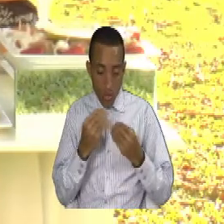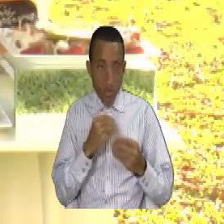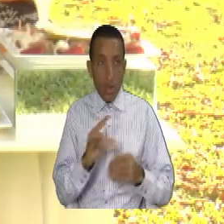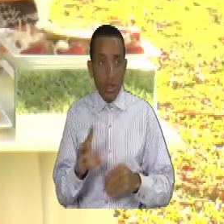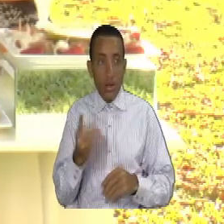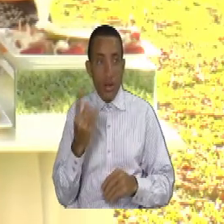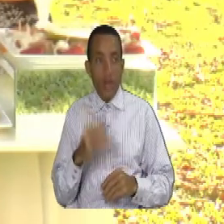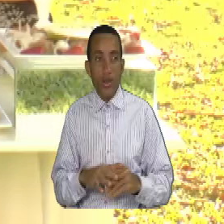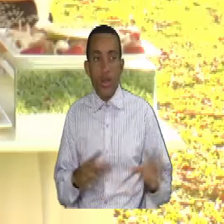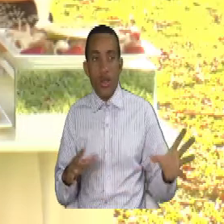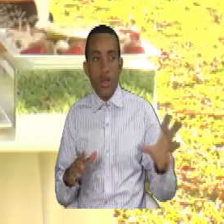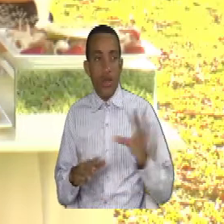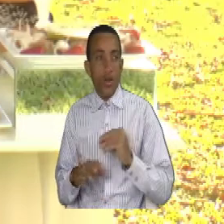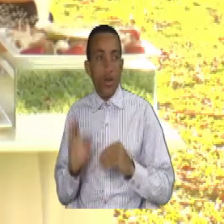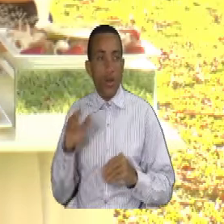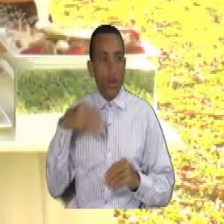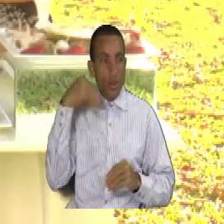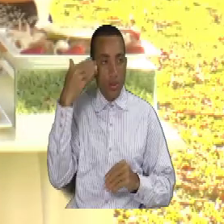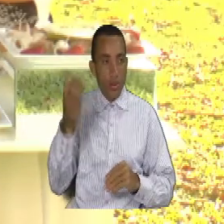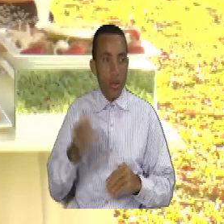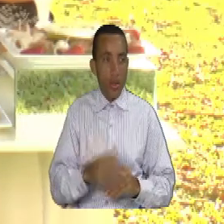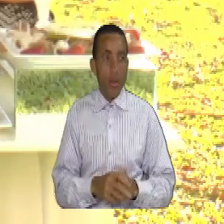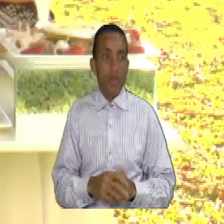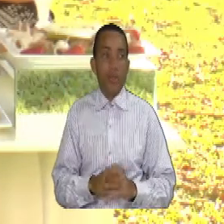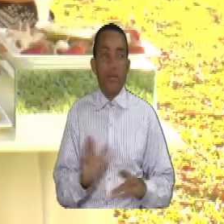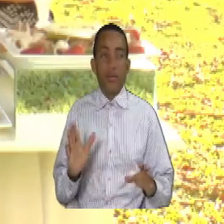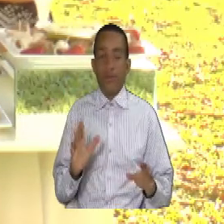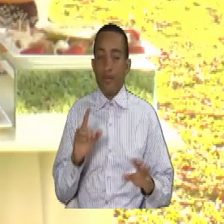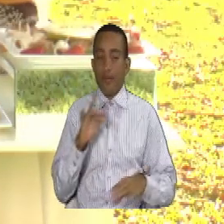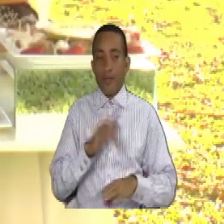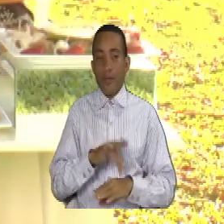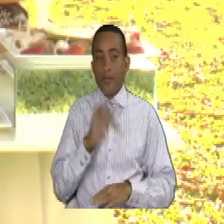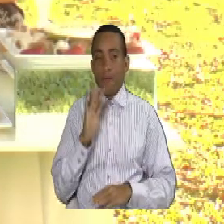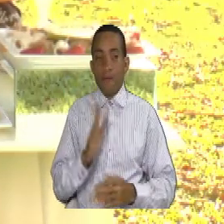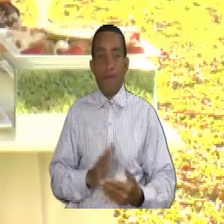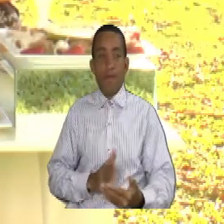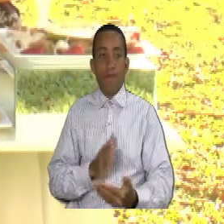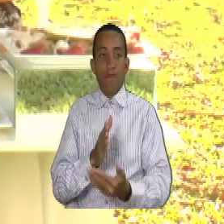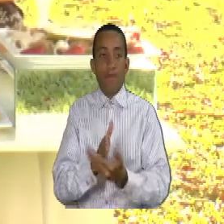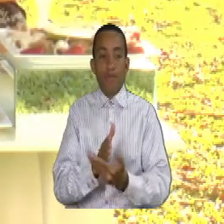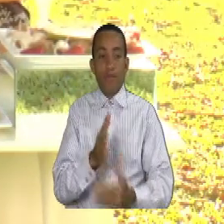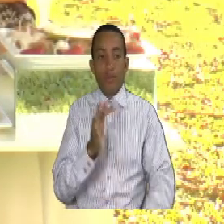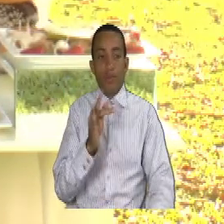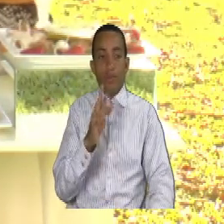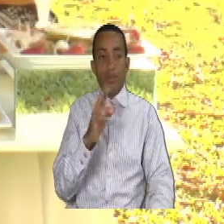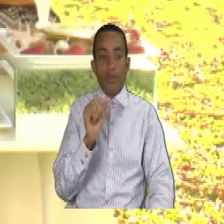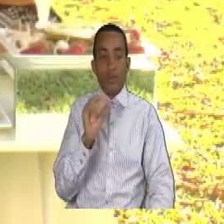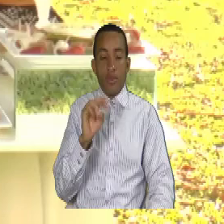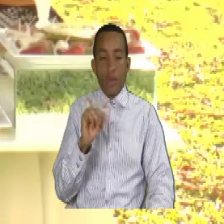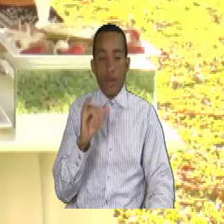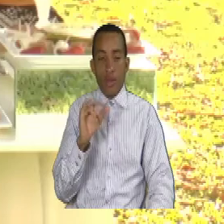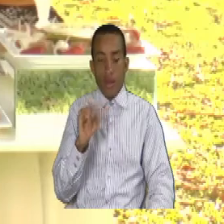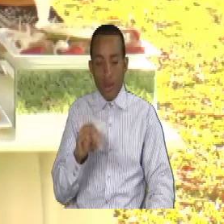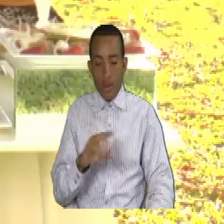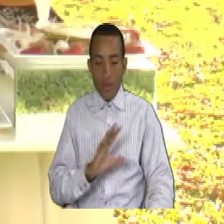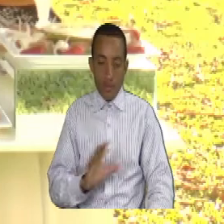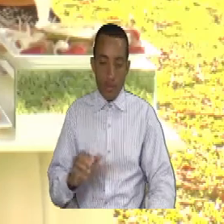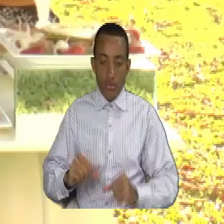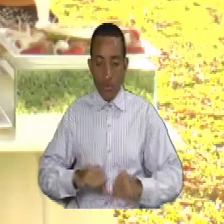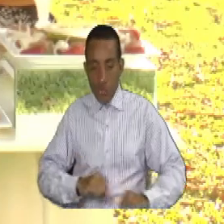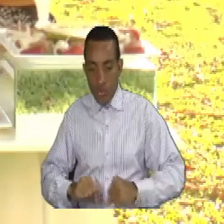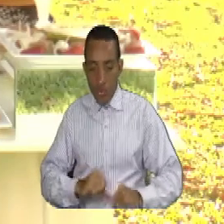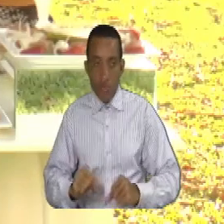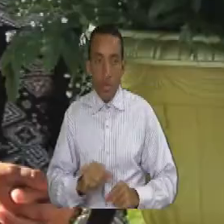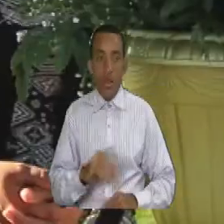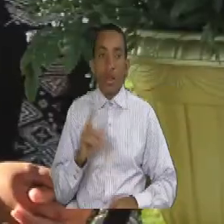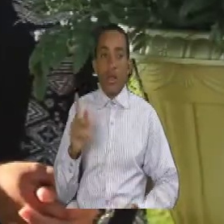de todo y después de esto me toca irme precisamente para Training Zona 36, así que precisamente allá está